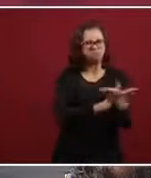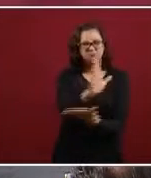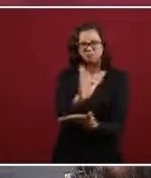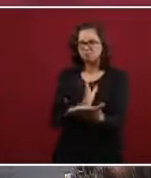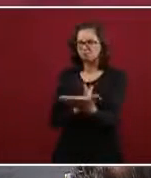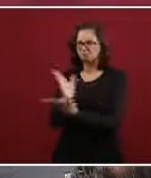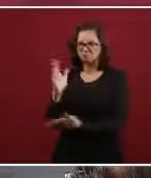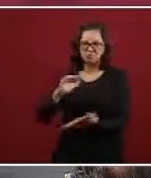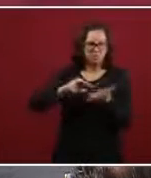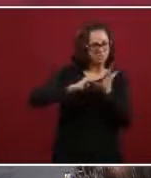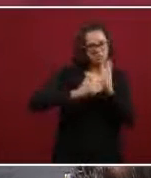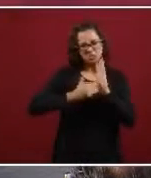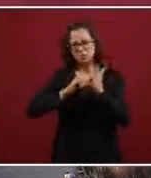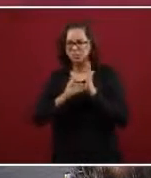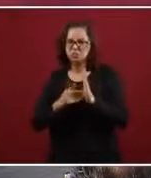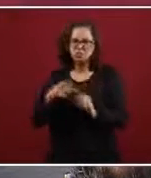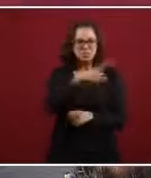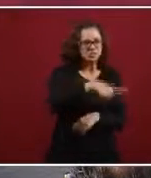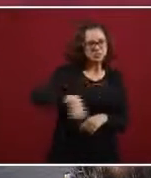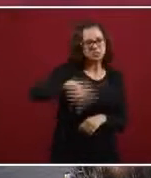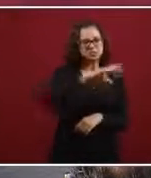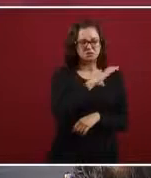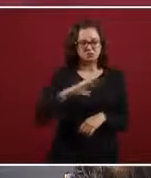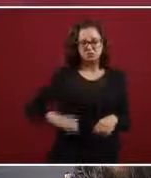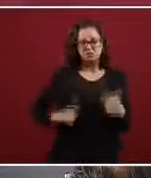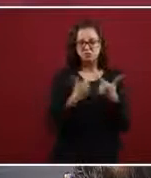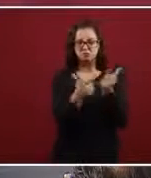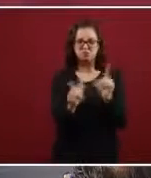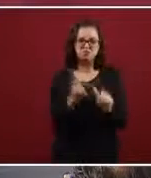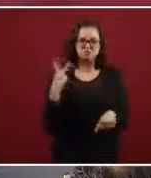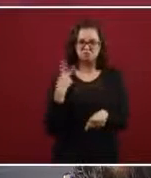públicos para favorecer a candidatos y partidos,